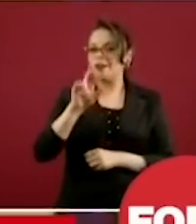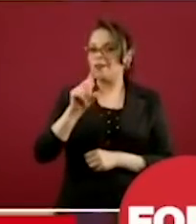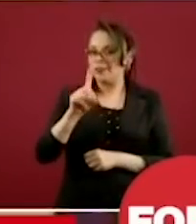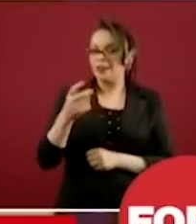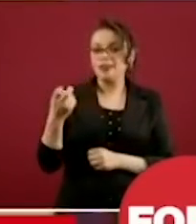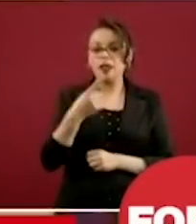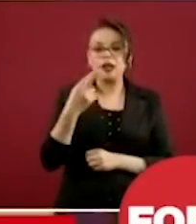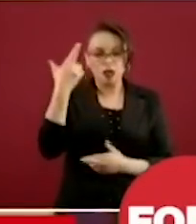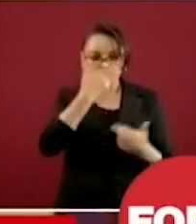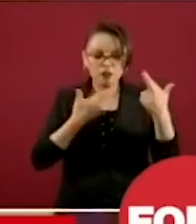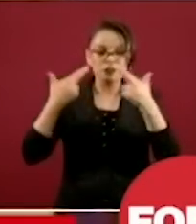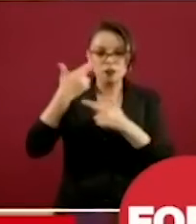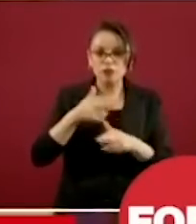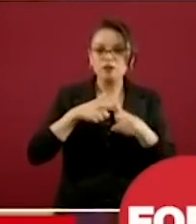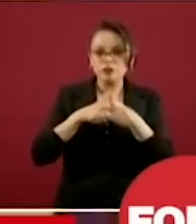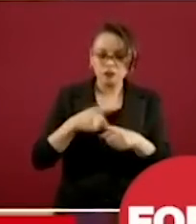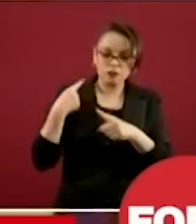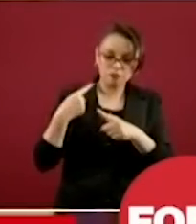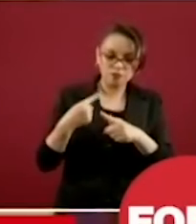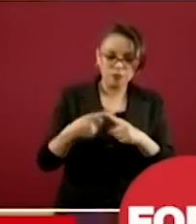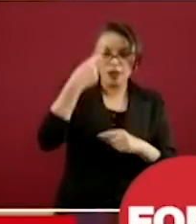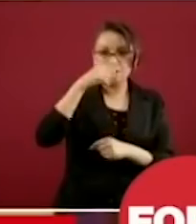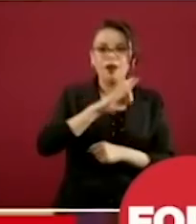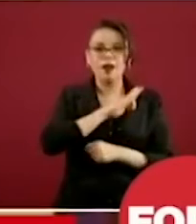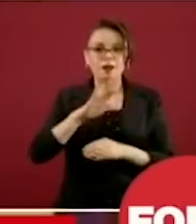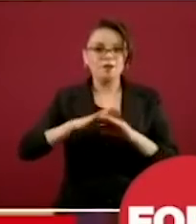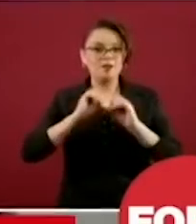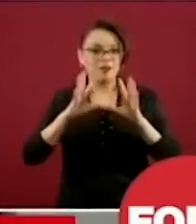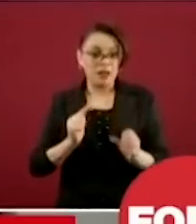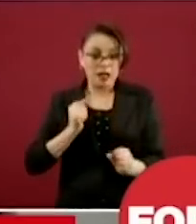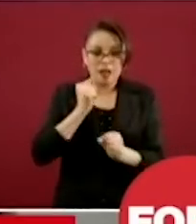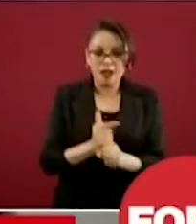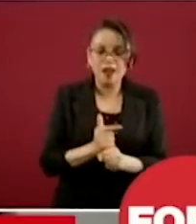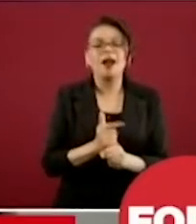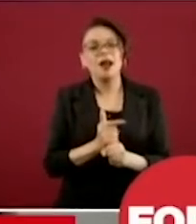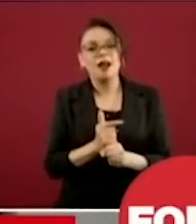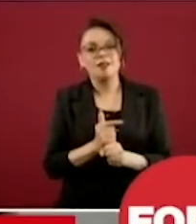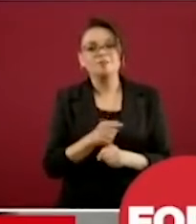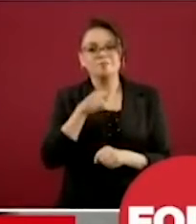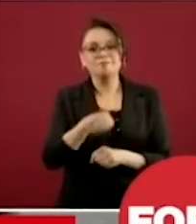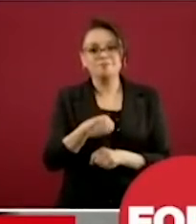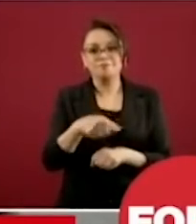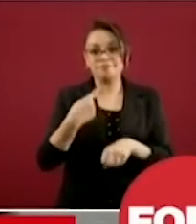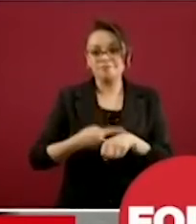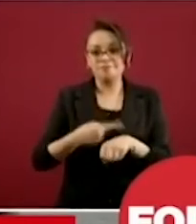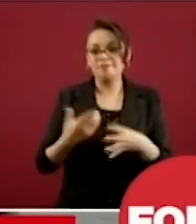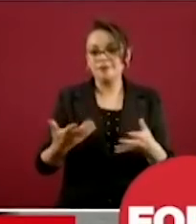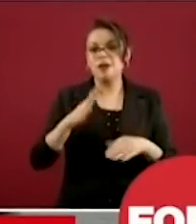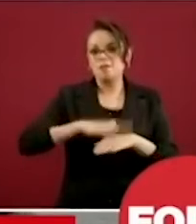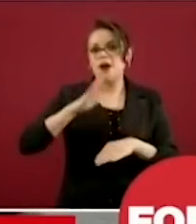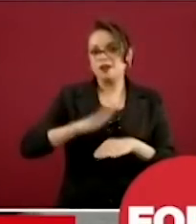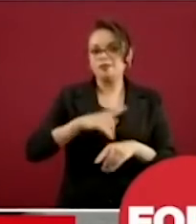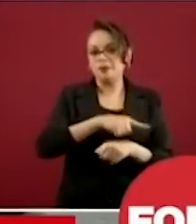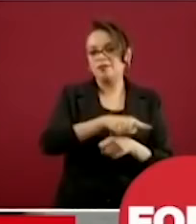tiempo nos puede ayudar a identificar en qué momento la enfermedad empieza a circular más. Es decir, esperamos ver que en un momento, en vez